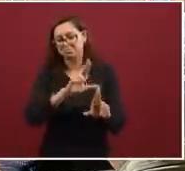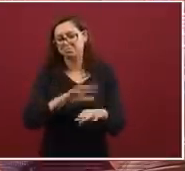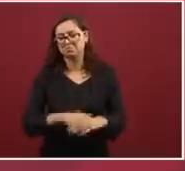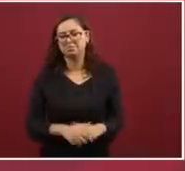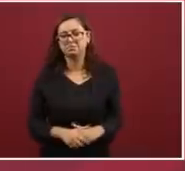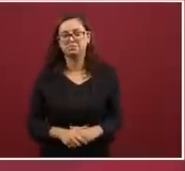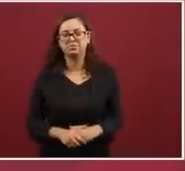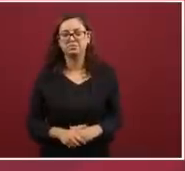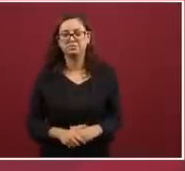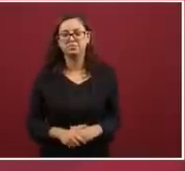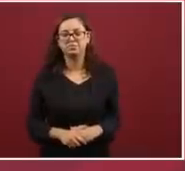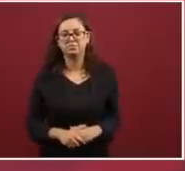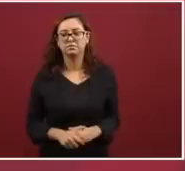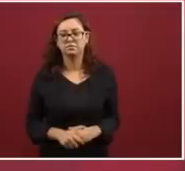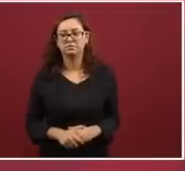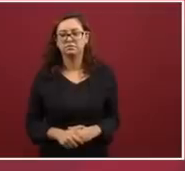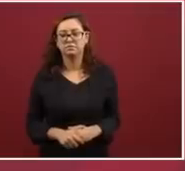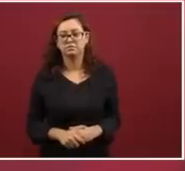porque